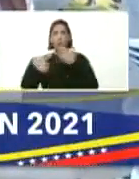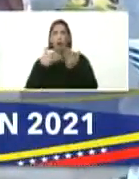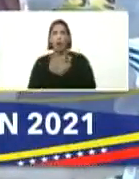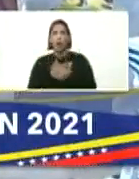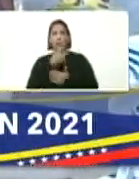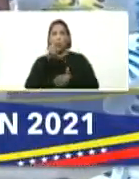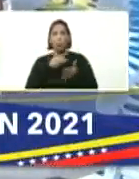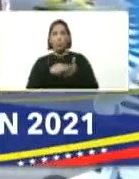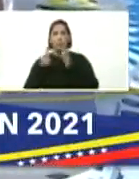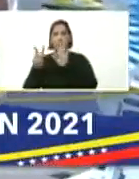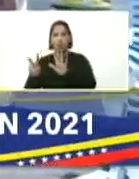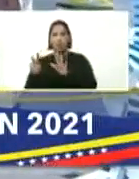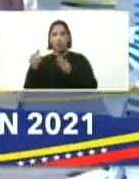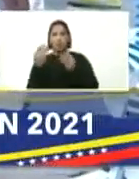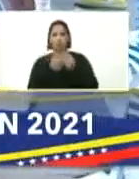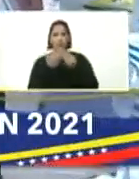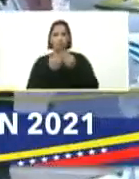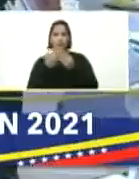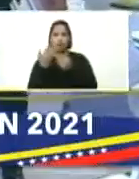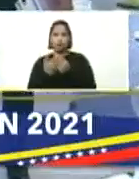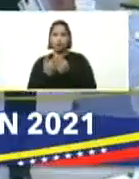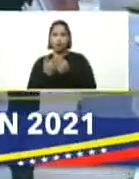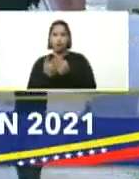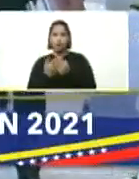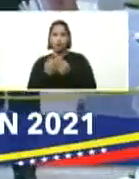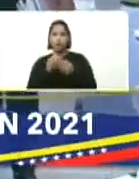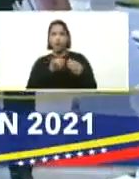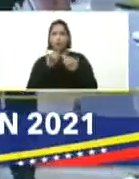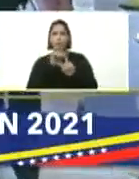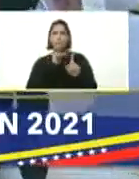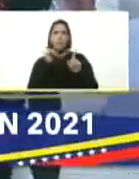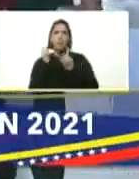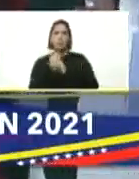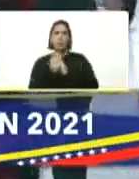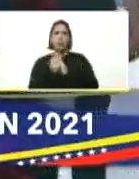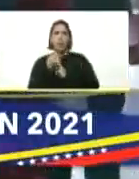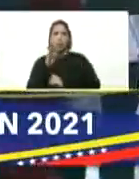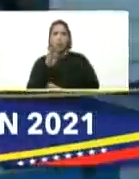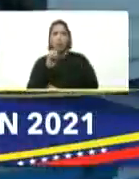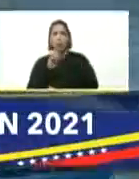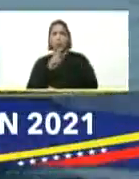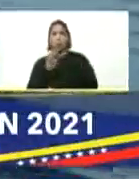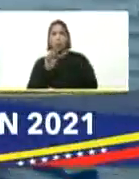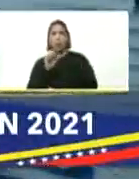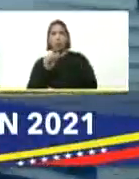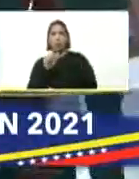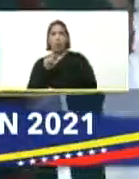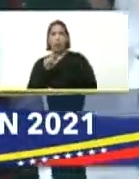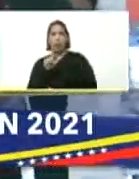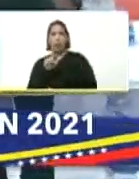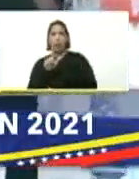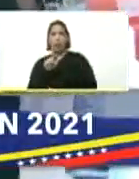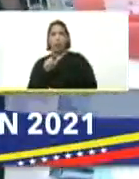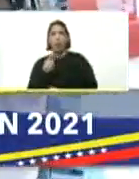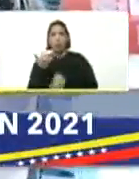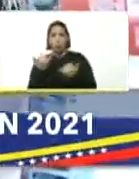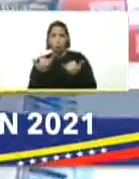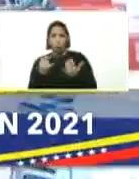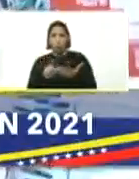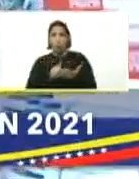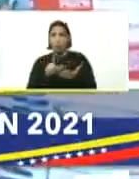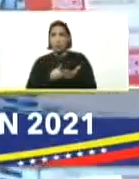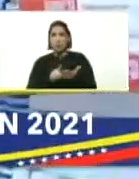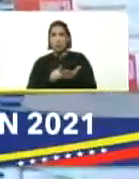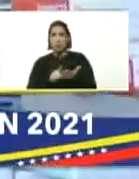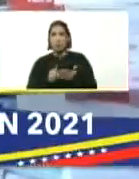recopilación en un paisaje boreal. Está el libro calientico, recién